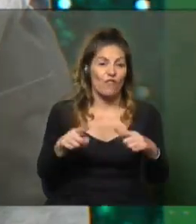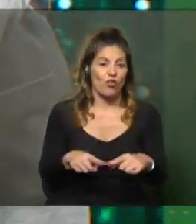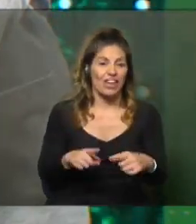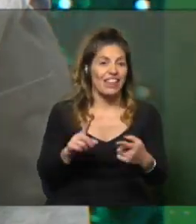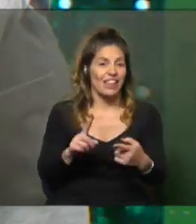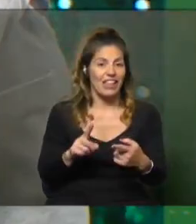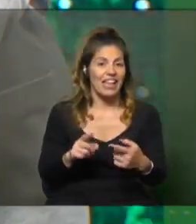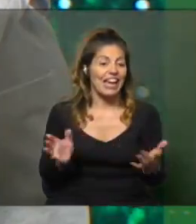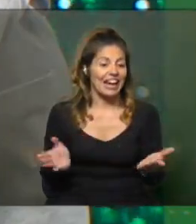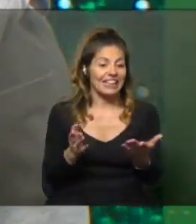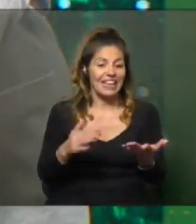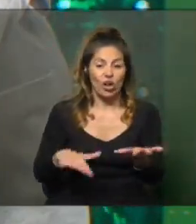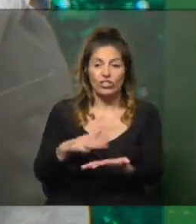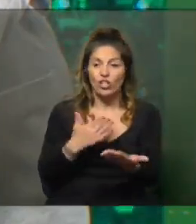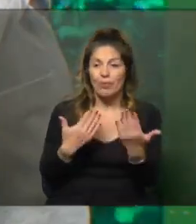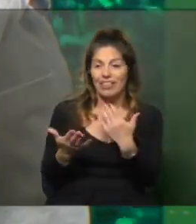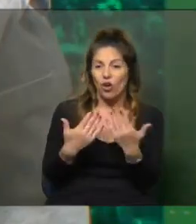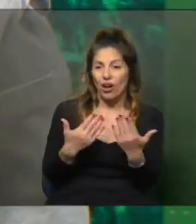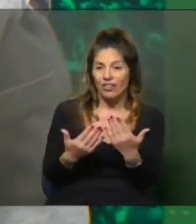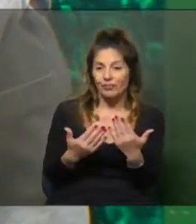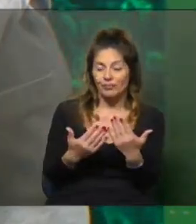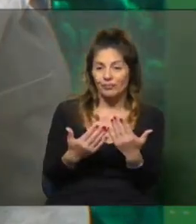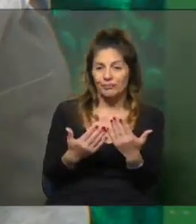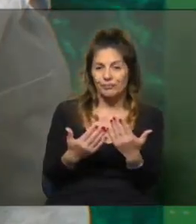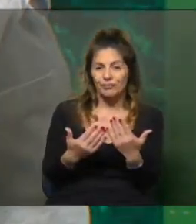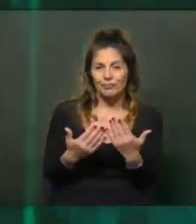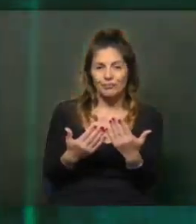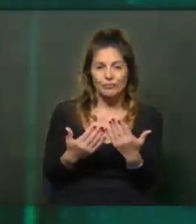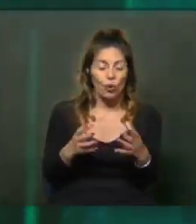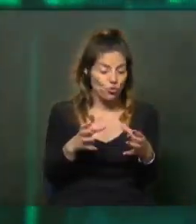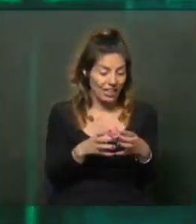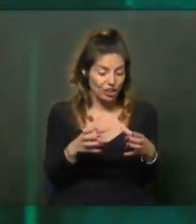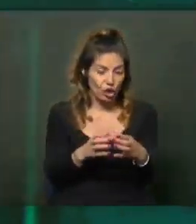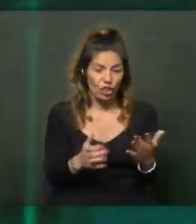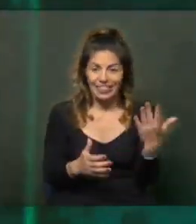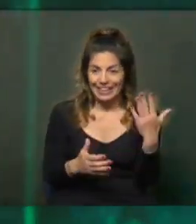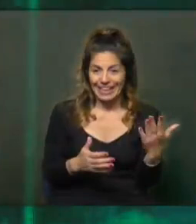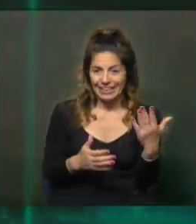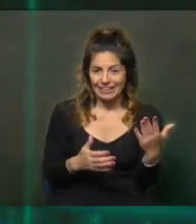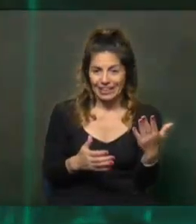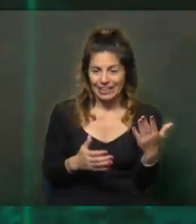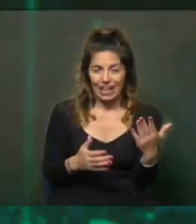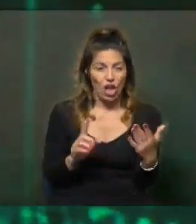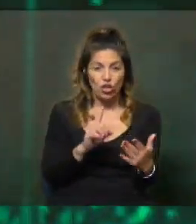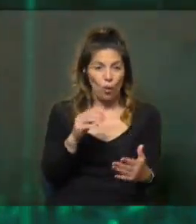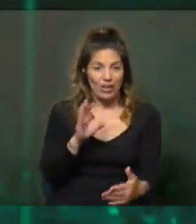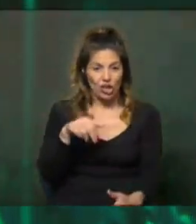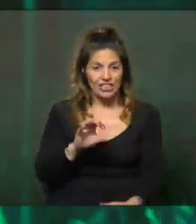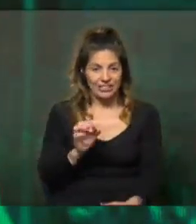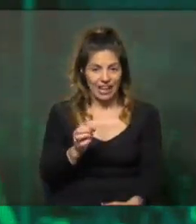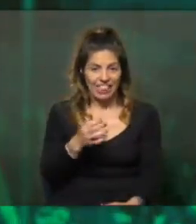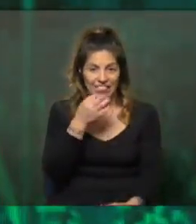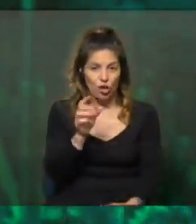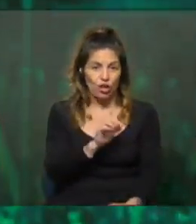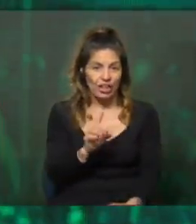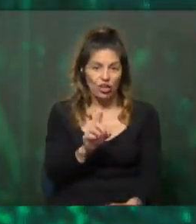acuero en generar condiciones para dialogar un un pedazo un sector de la izquierda no peronista en Argentina dijo que